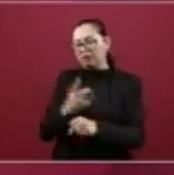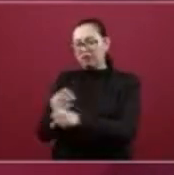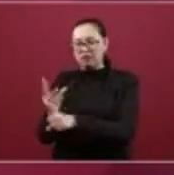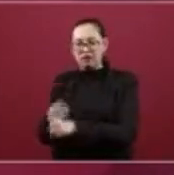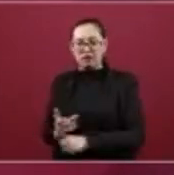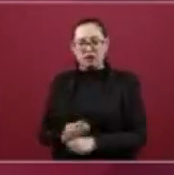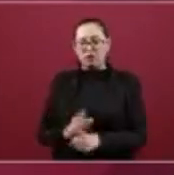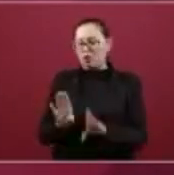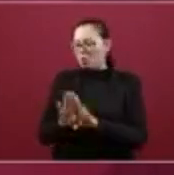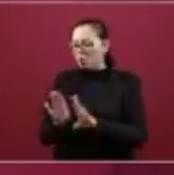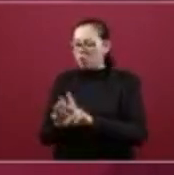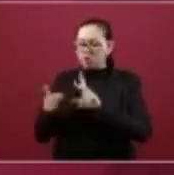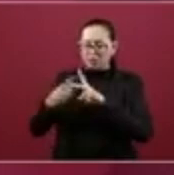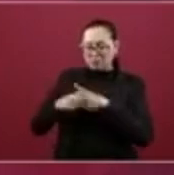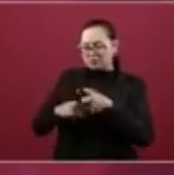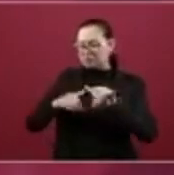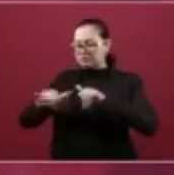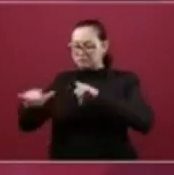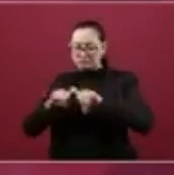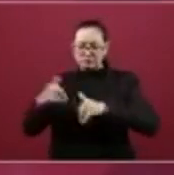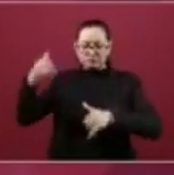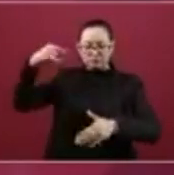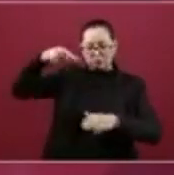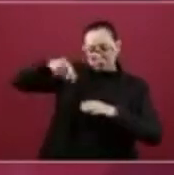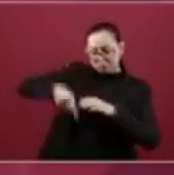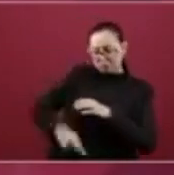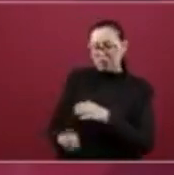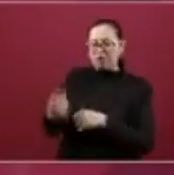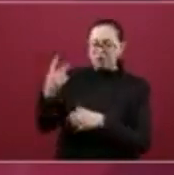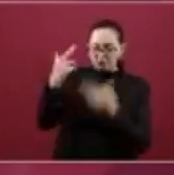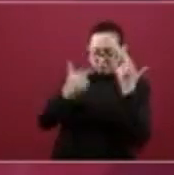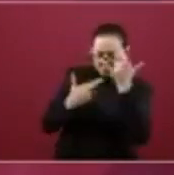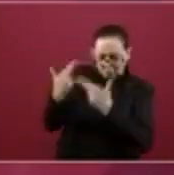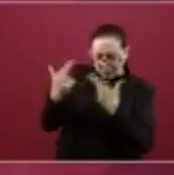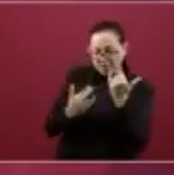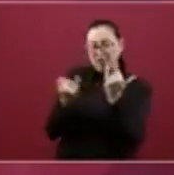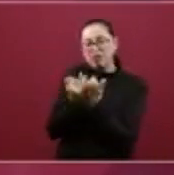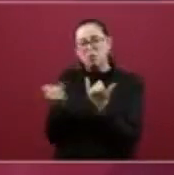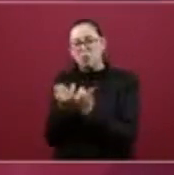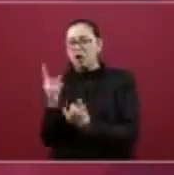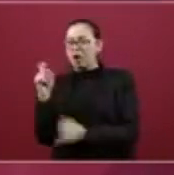sitio, con estudios topográficos y geotécnicos, estudios